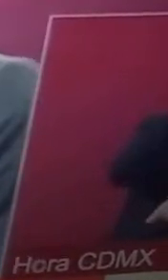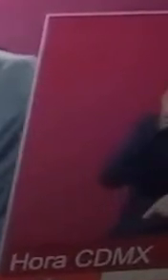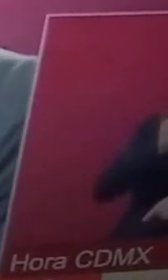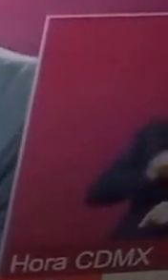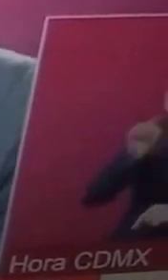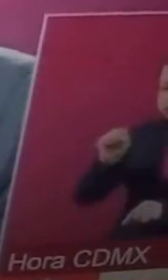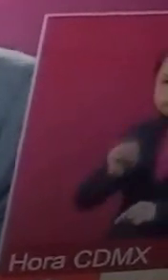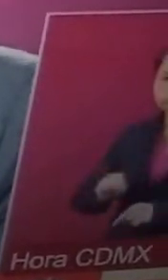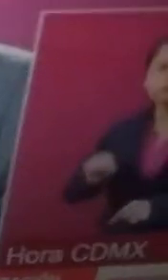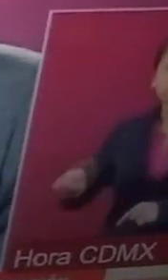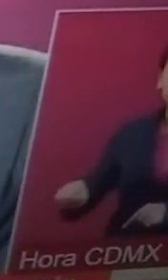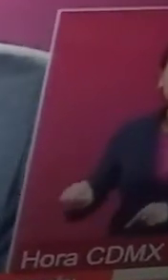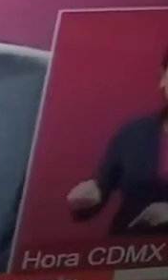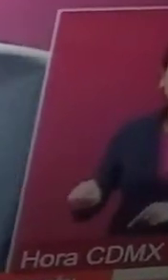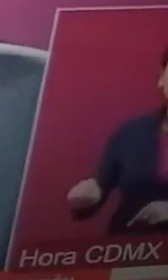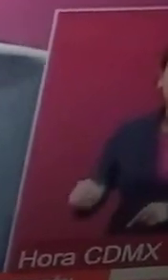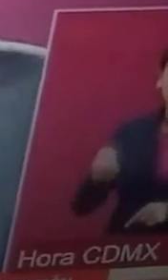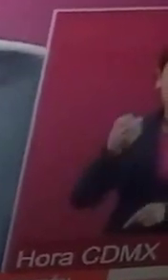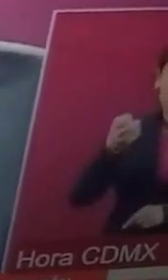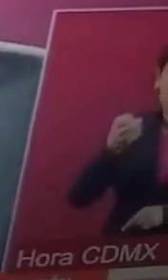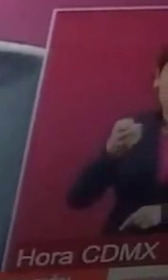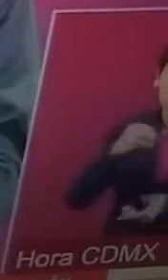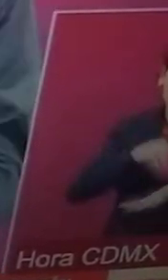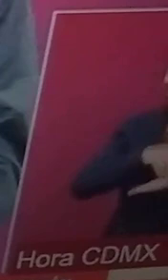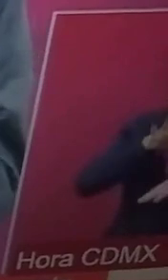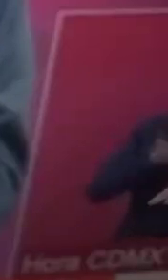sepa que